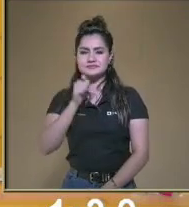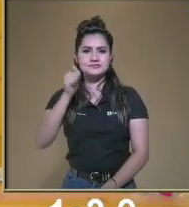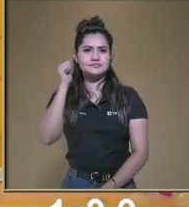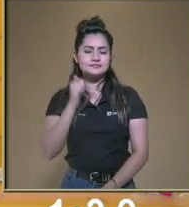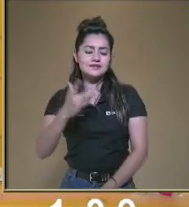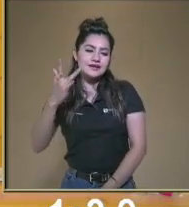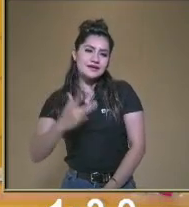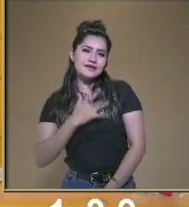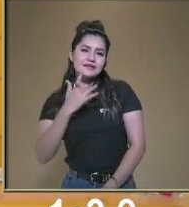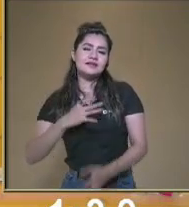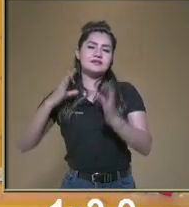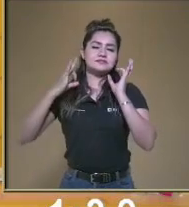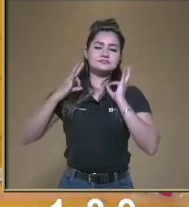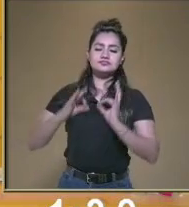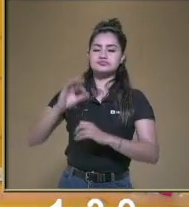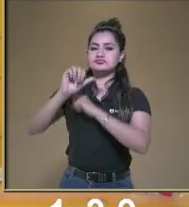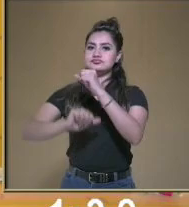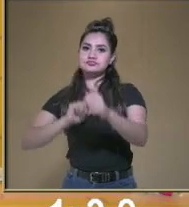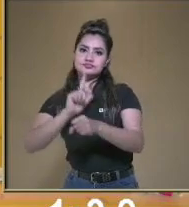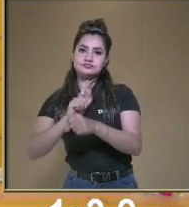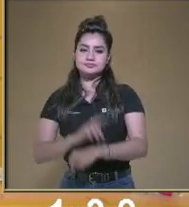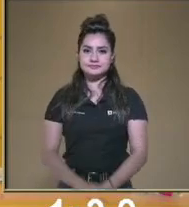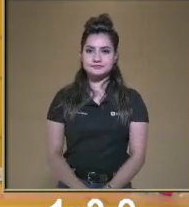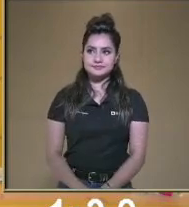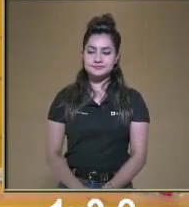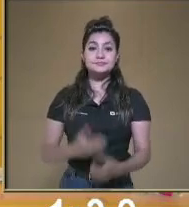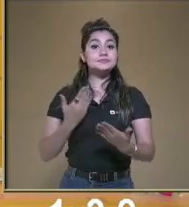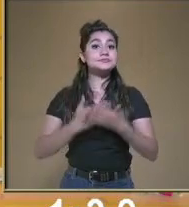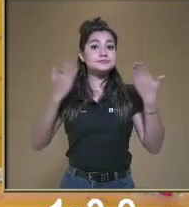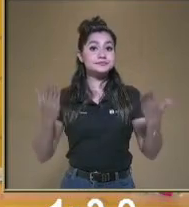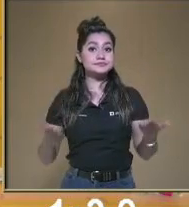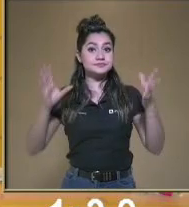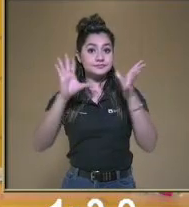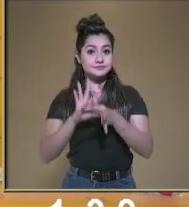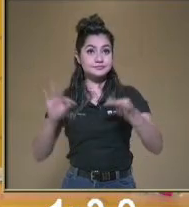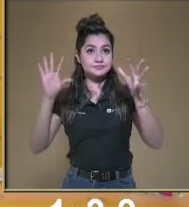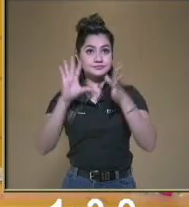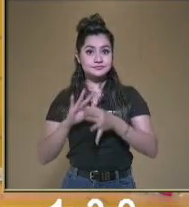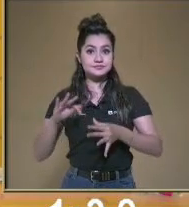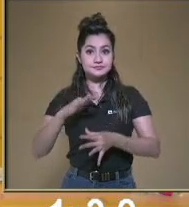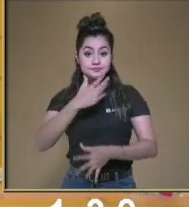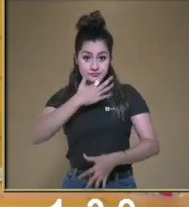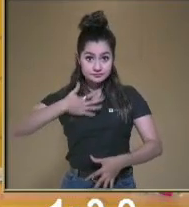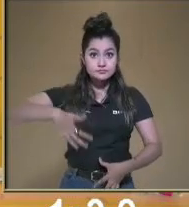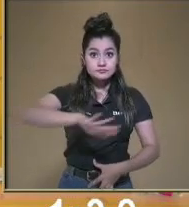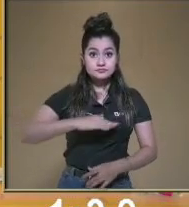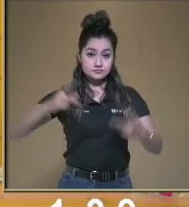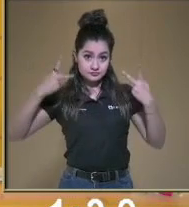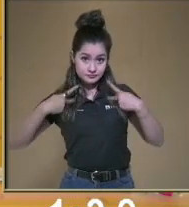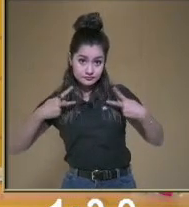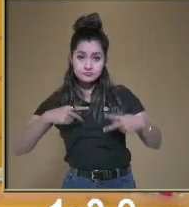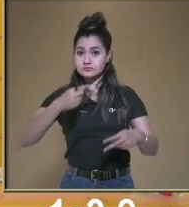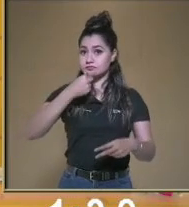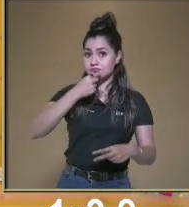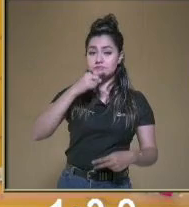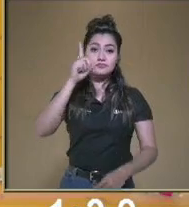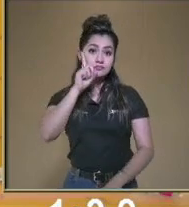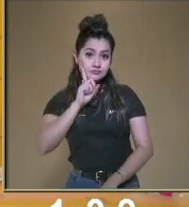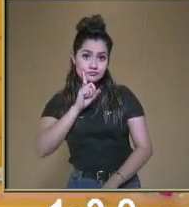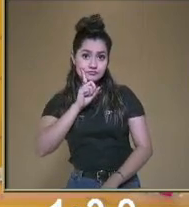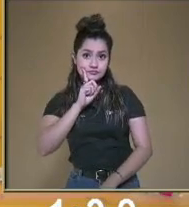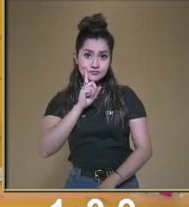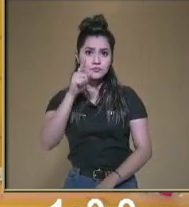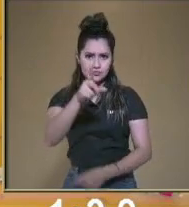a nuestras mascotas. Pero antes tenemos que hablar sobre nosotros como ciudadanos, ustedes como niñas, niños,